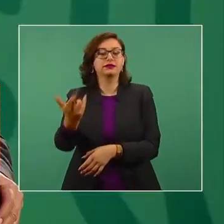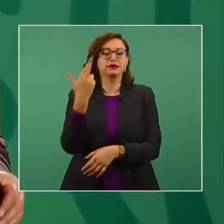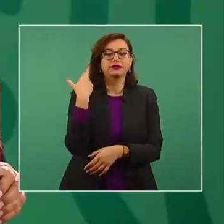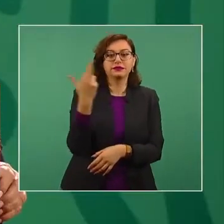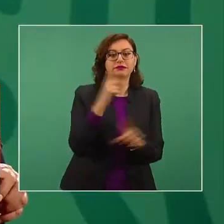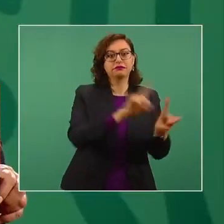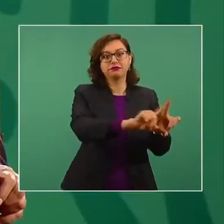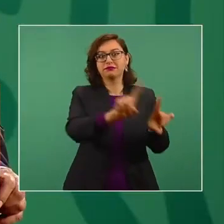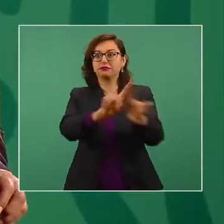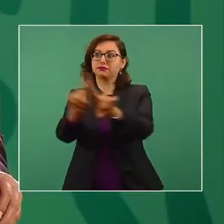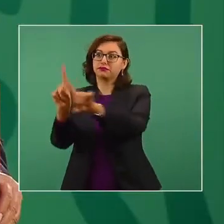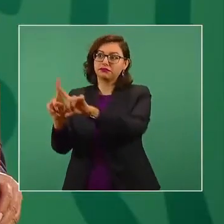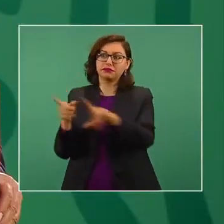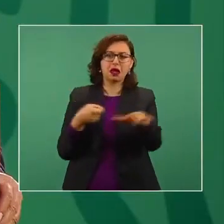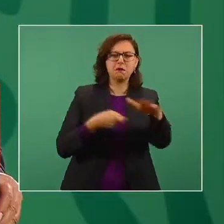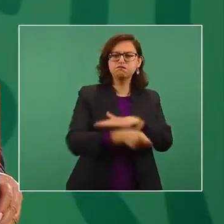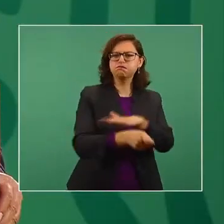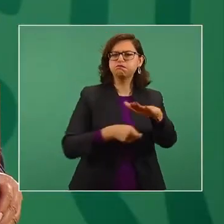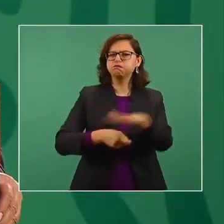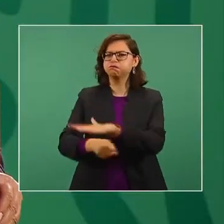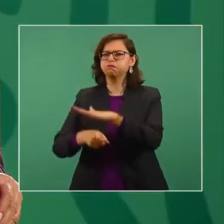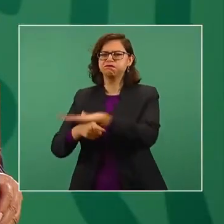de estas empresas de comunicación,